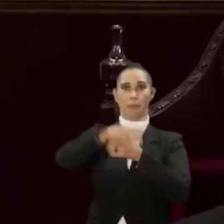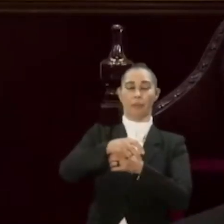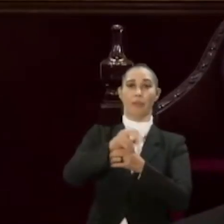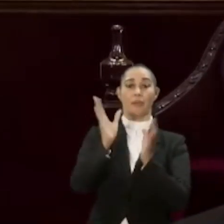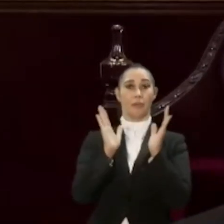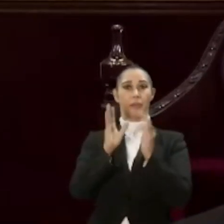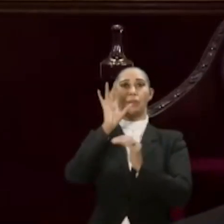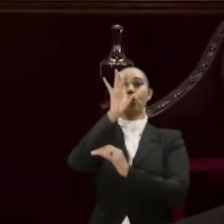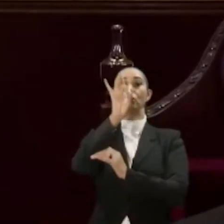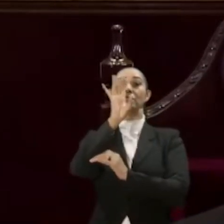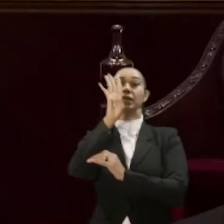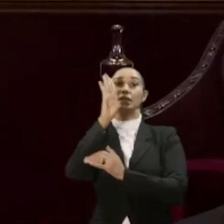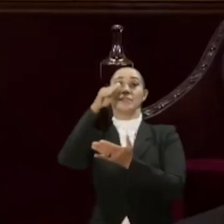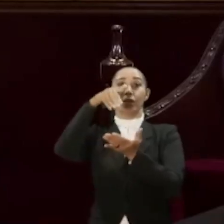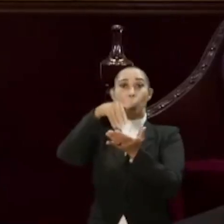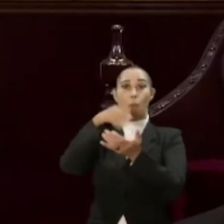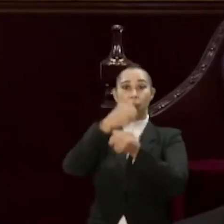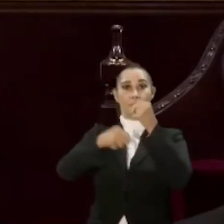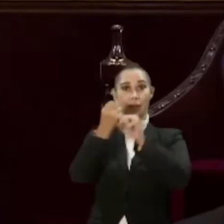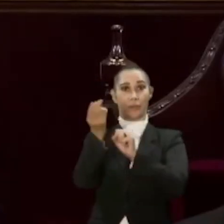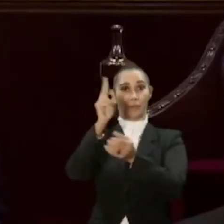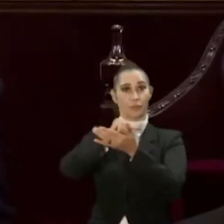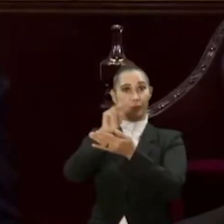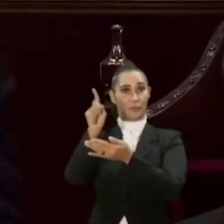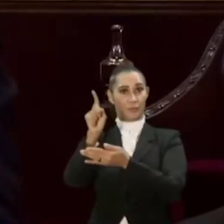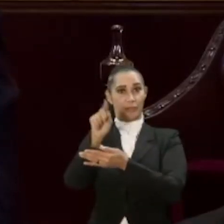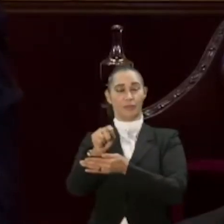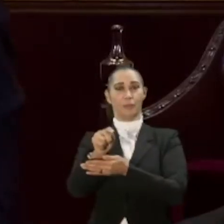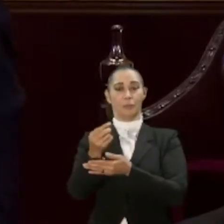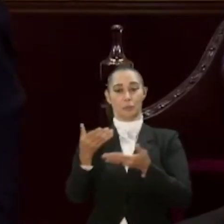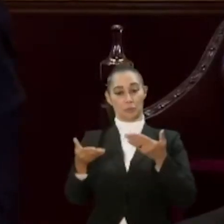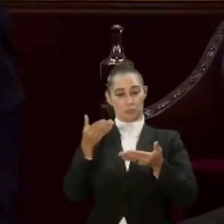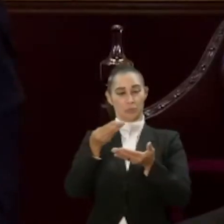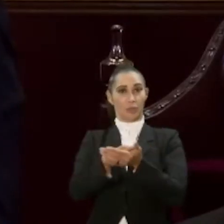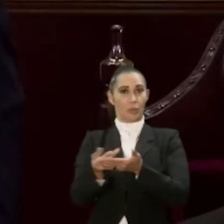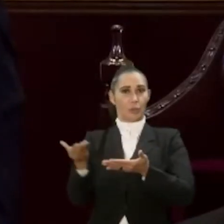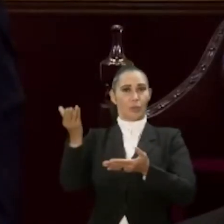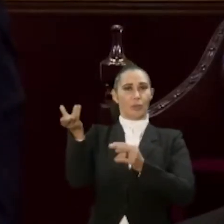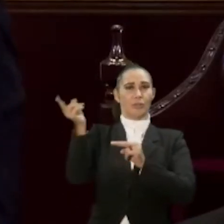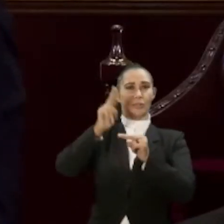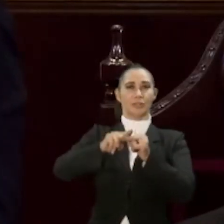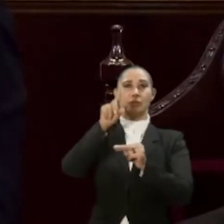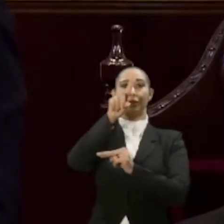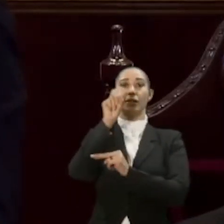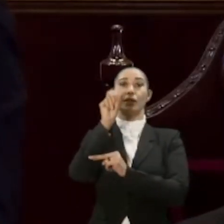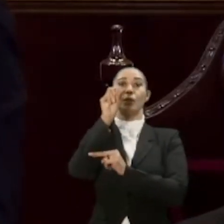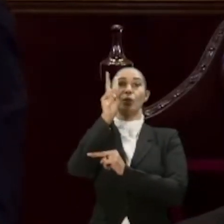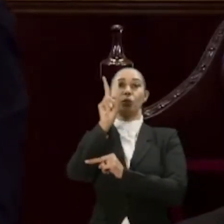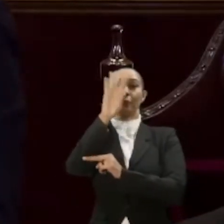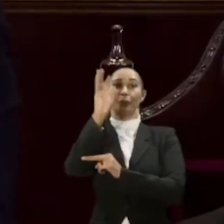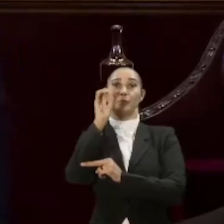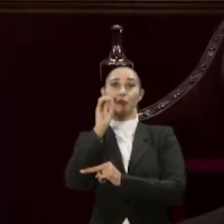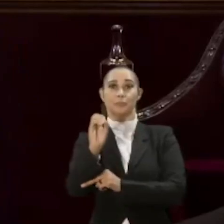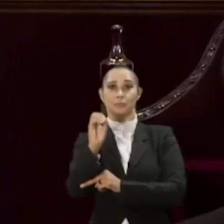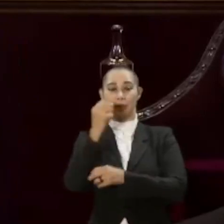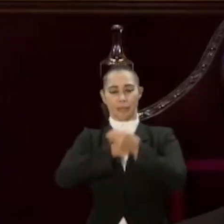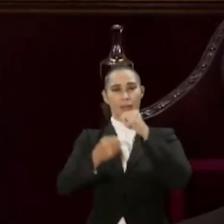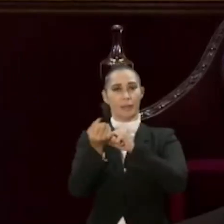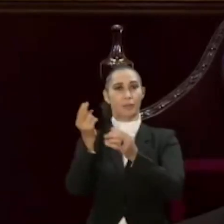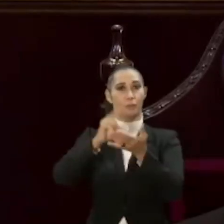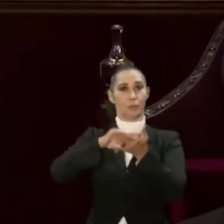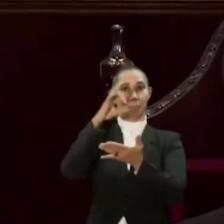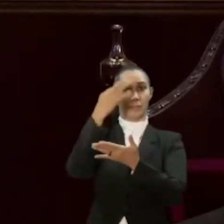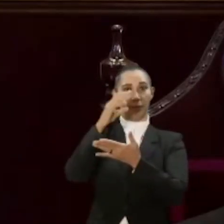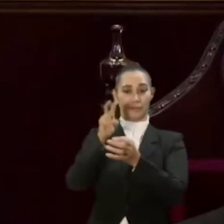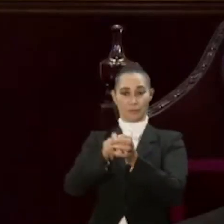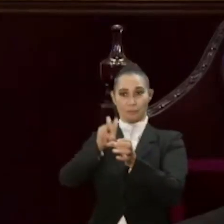85 mil realizadas en el 2021, lo que supone un incremento del 102%. En el 2019